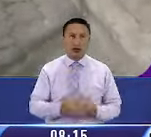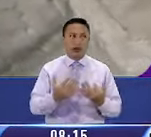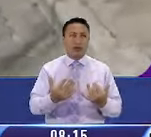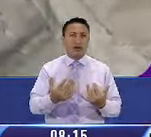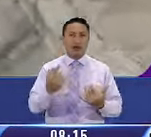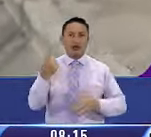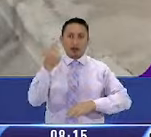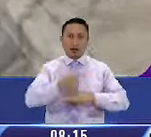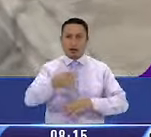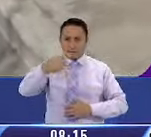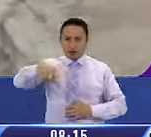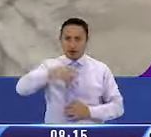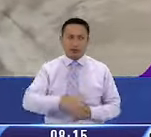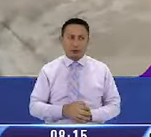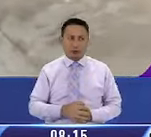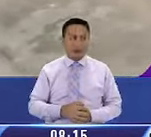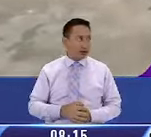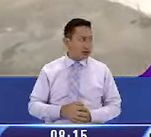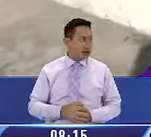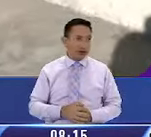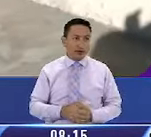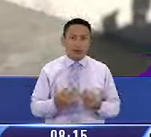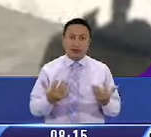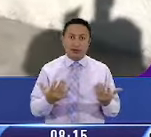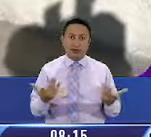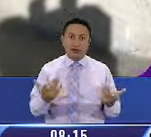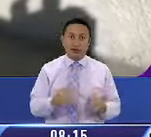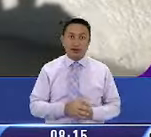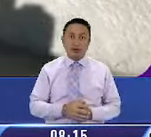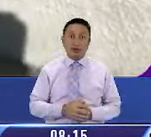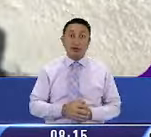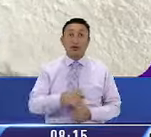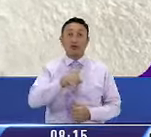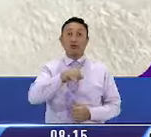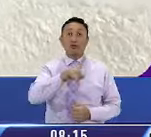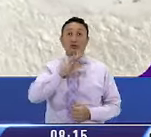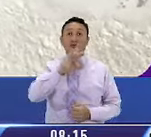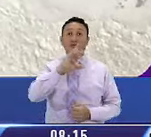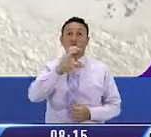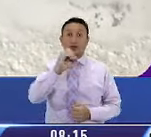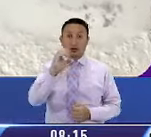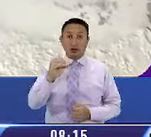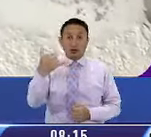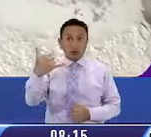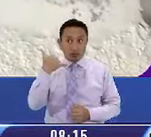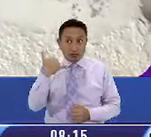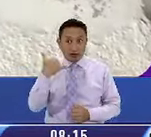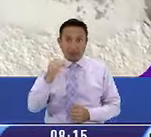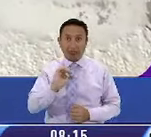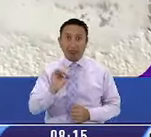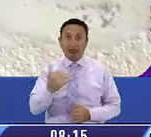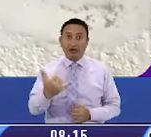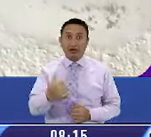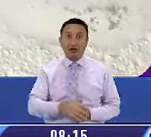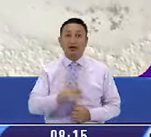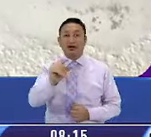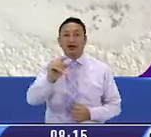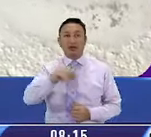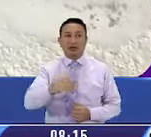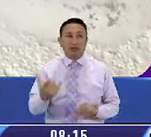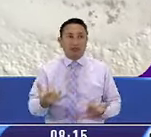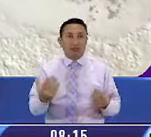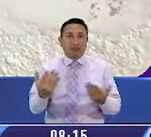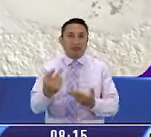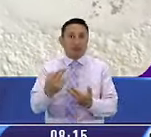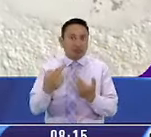día, pero nada que ver. Ya llamé al 1800, nada que ver, contestaron, aguántese un ratito y nada.